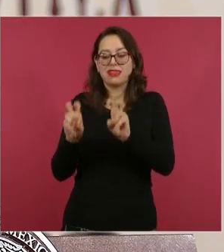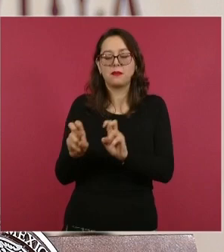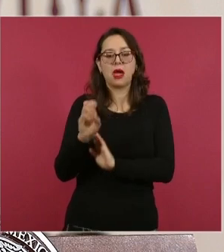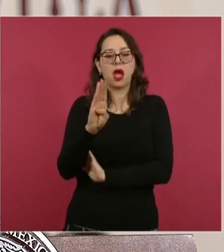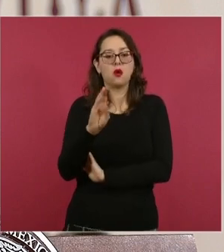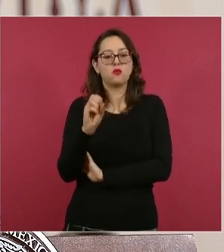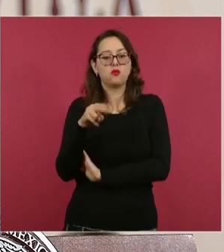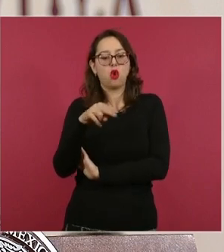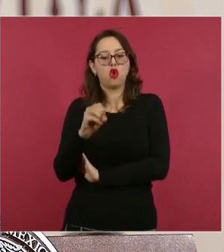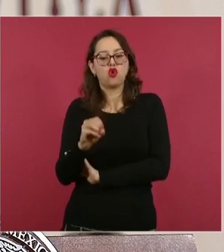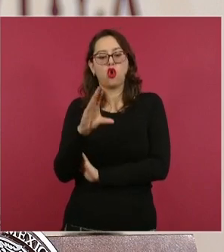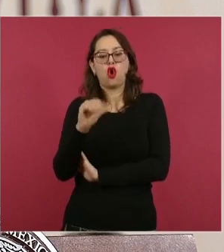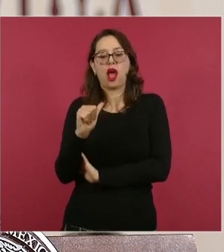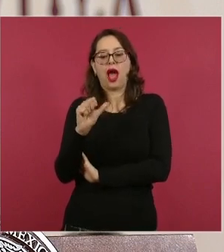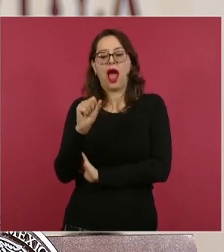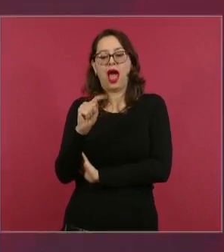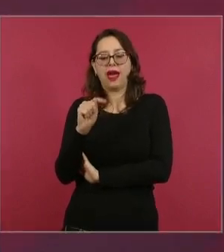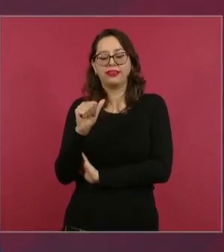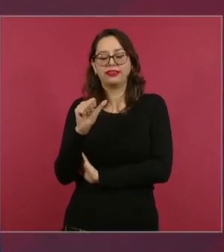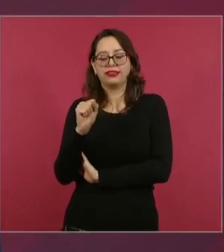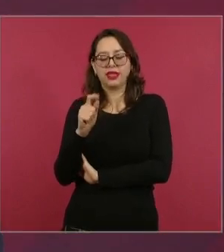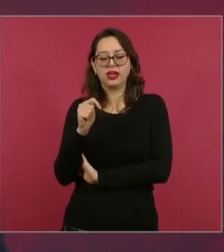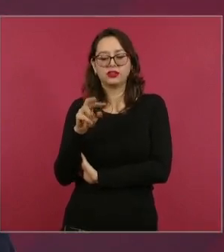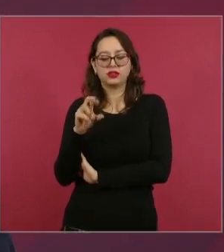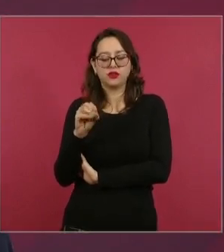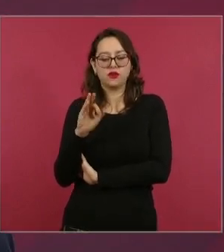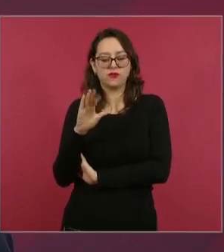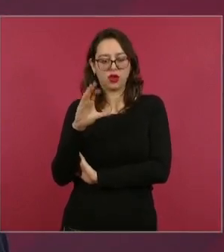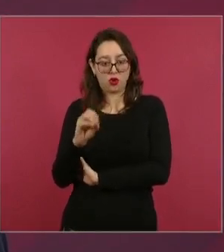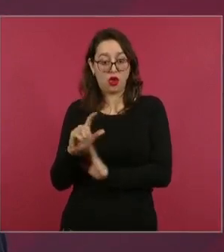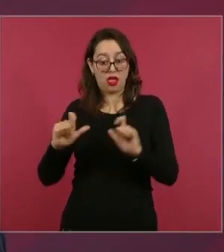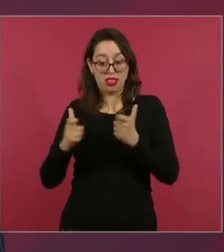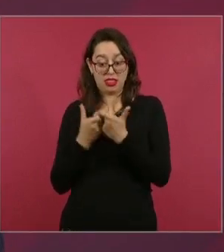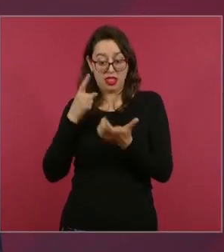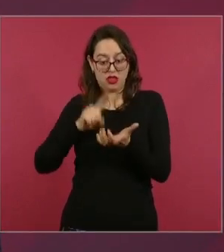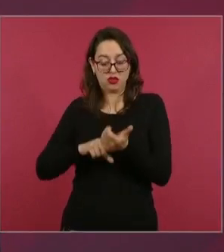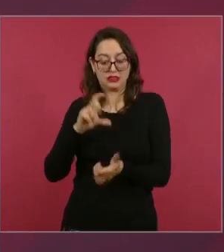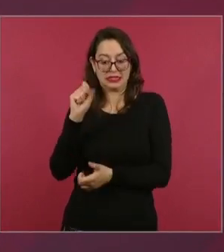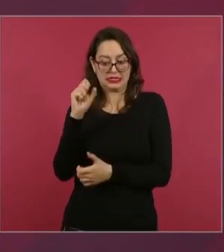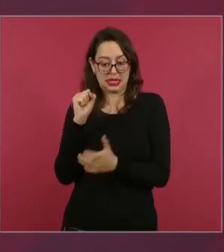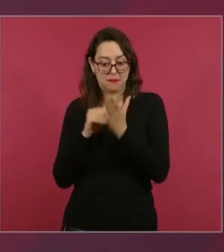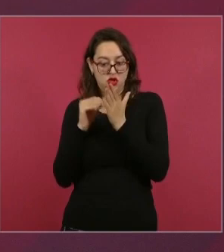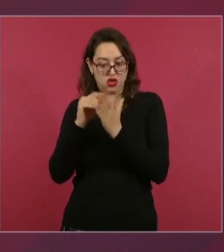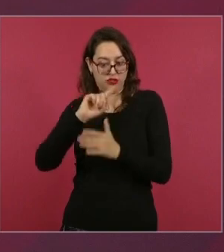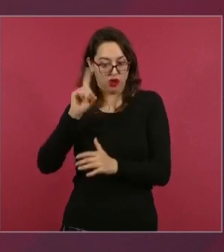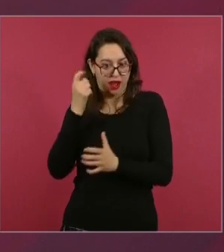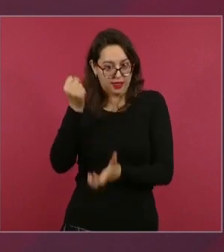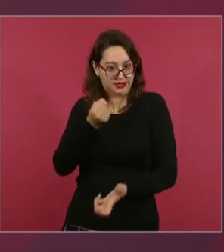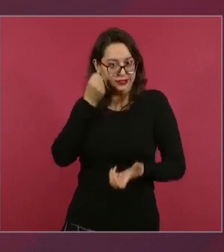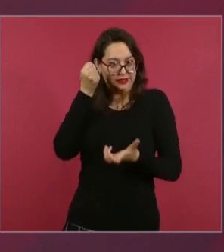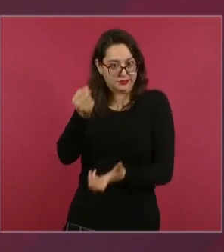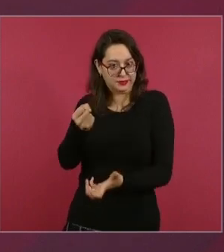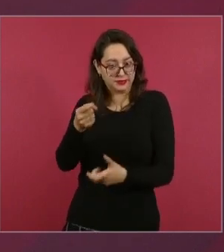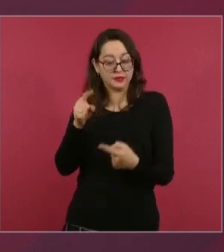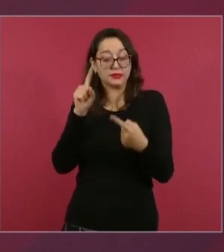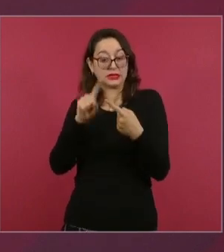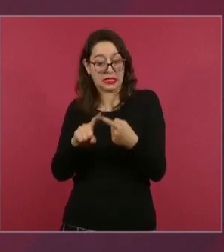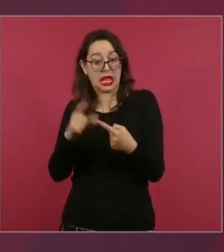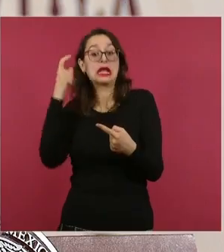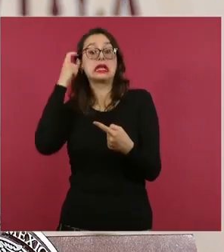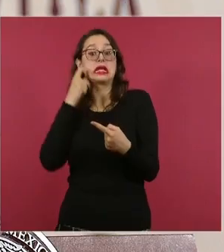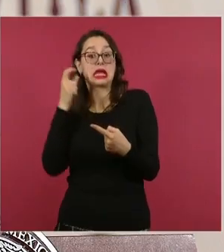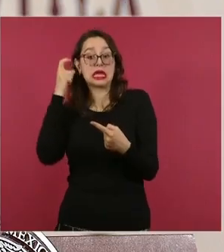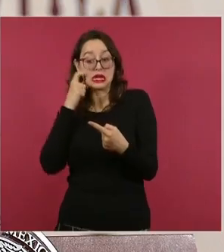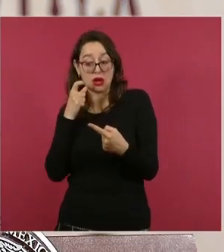catastrófico es un es un monto de 460 millones de dólares incluye el evento que sucedió en el Estado de Guerrero y